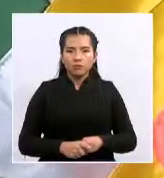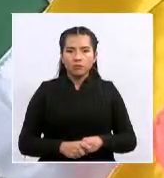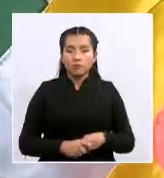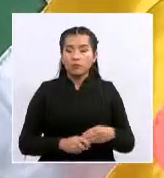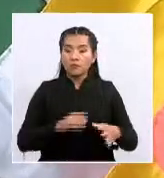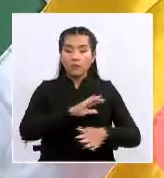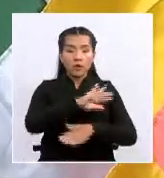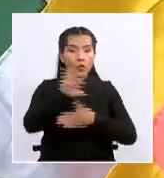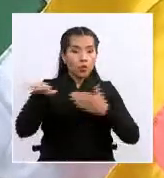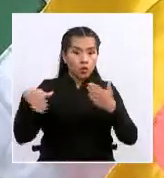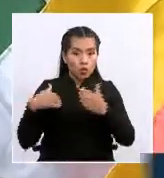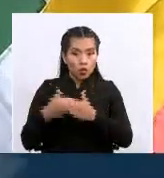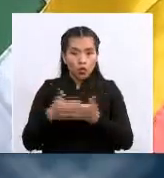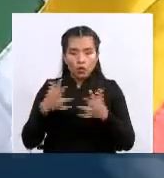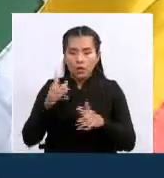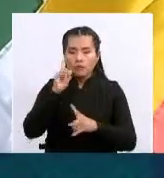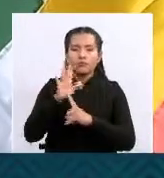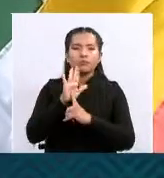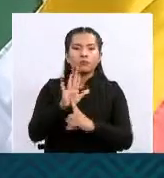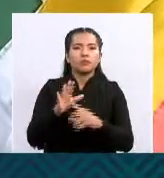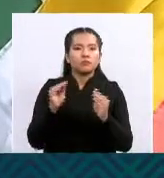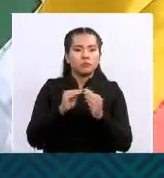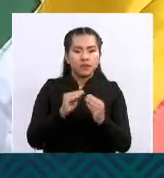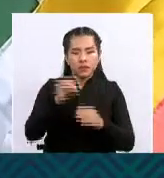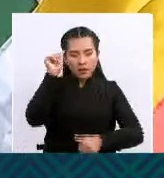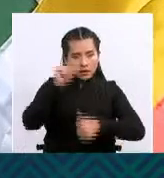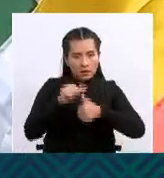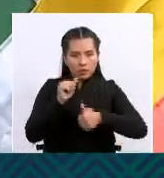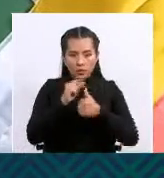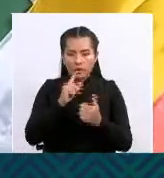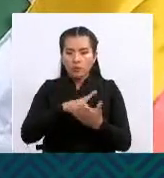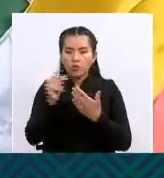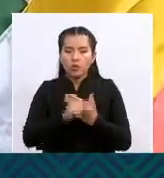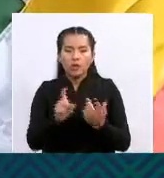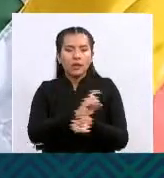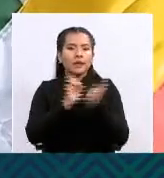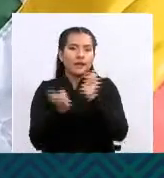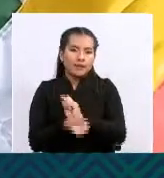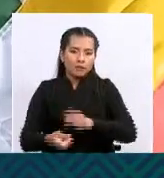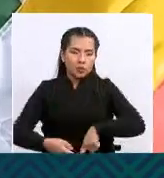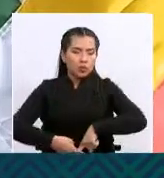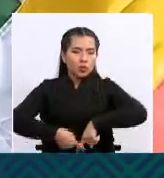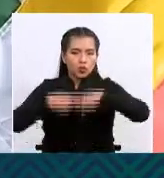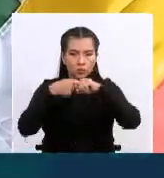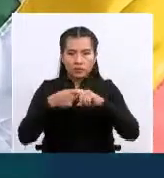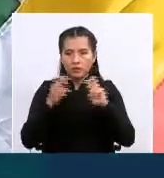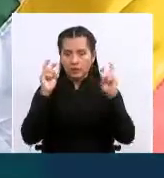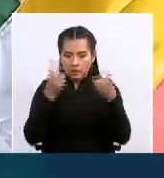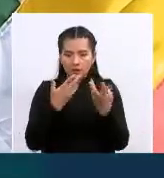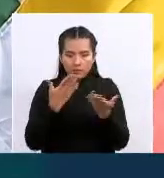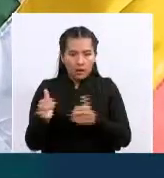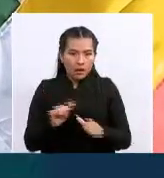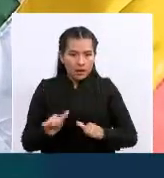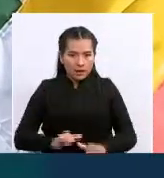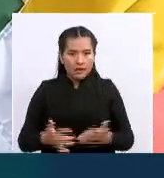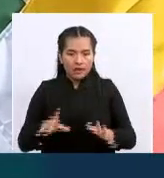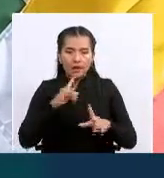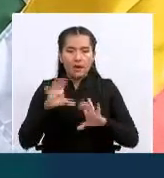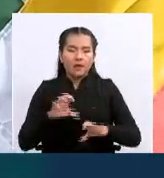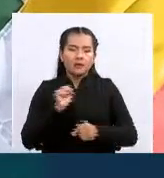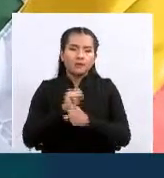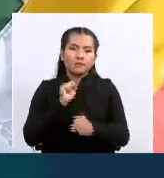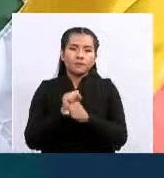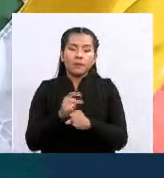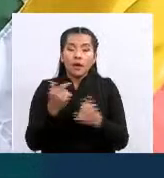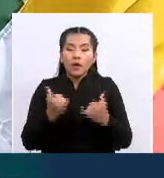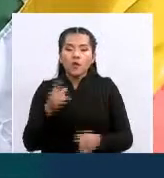Todos ellos han presentado memoriales en los cuales han pedido la reprogramación y la suspensión de las actividades que se han realizado. Hay